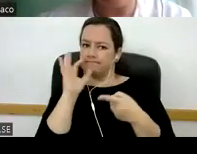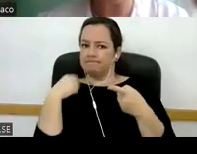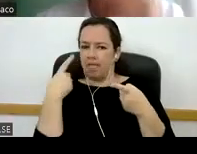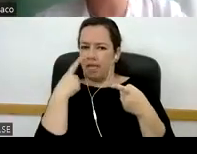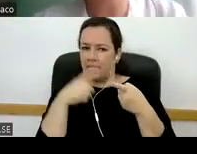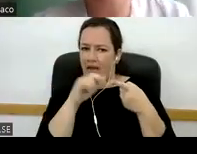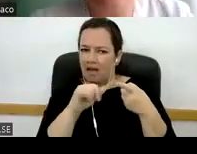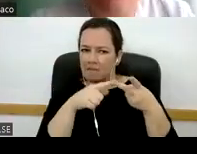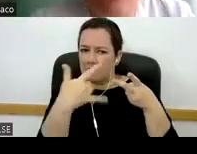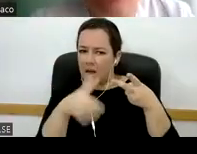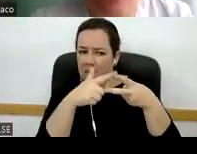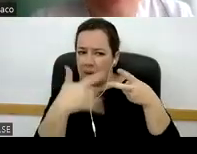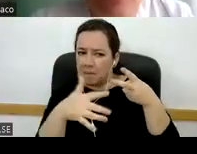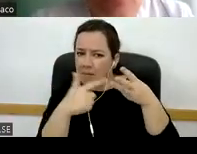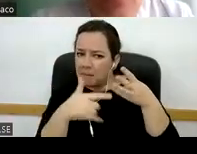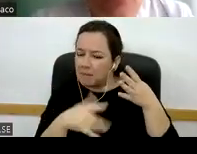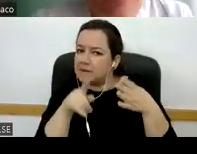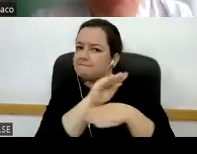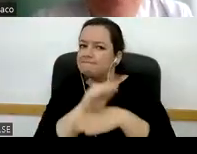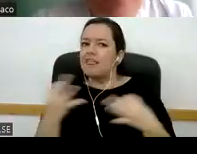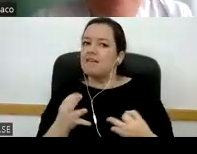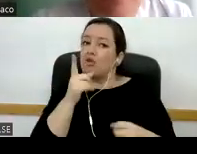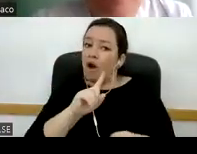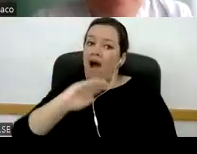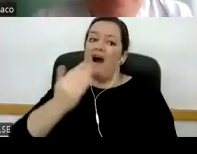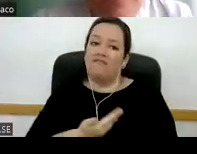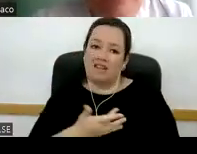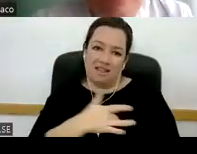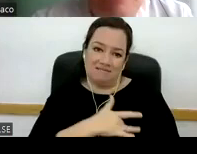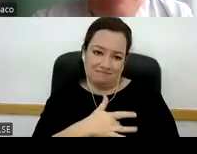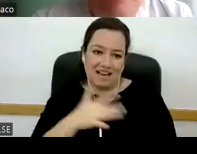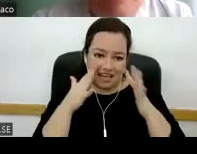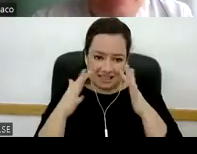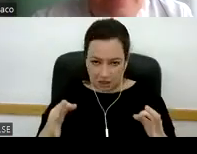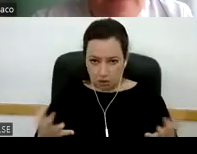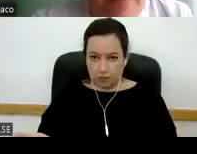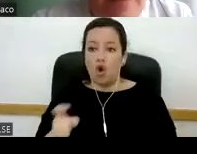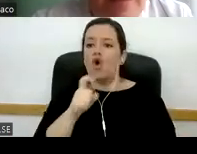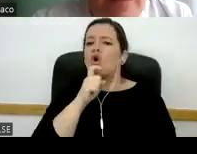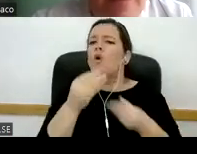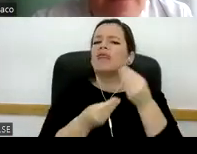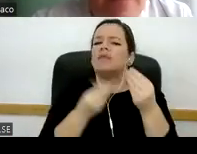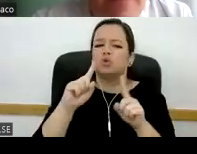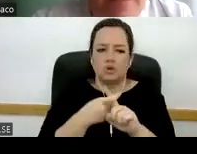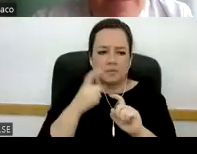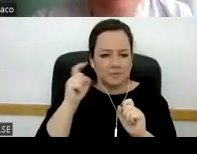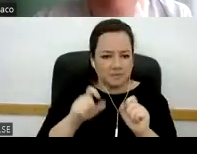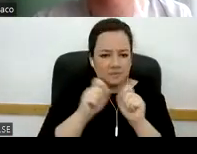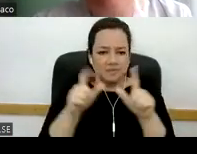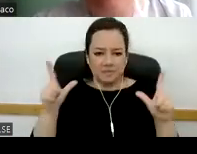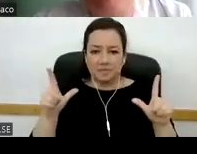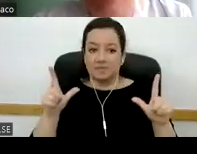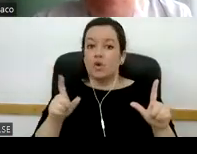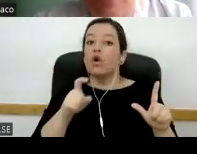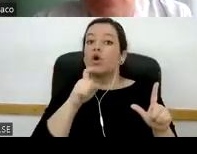cardiovascular existen. Por lo tanto, ¿cómo vamos a actuar sobre el riesgo cardiovascular? Pues evidentemente a través de, a ver si sale bien, a través